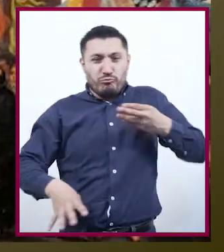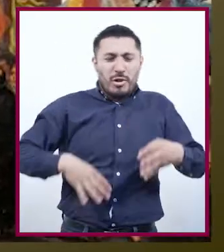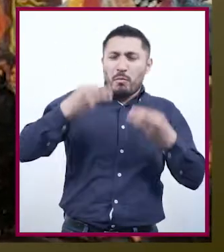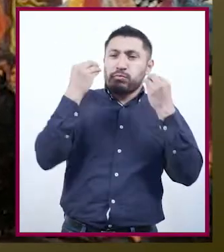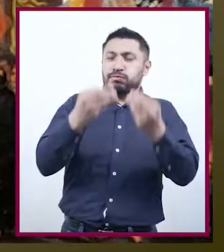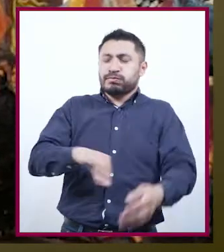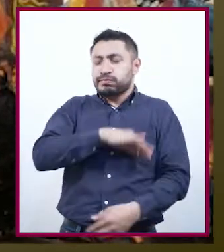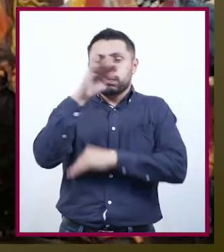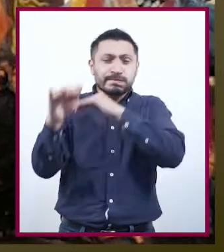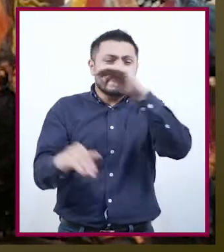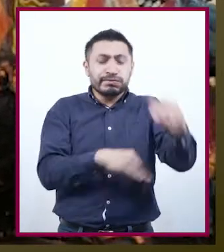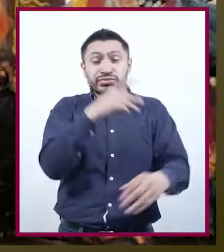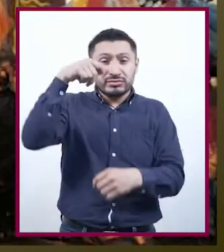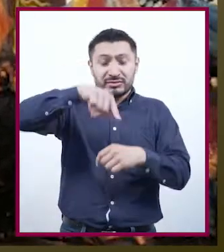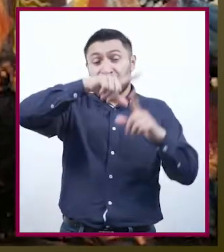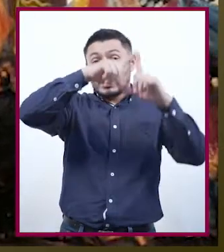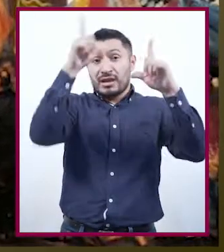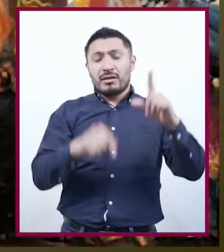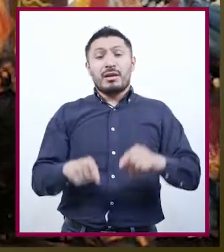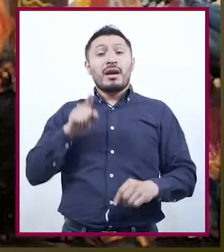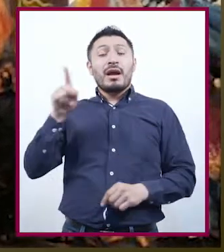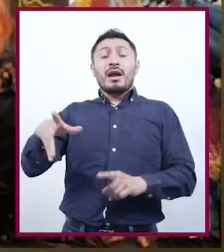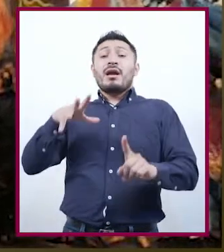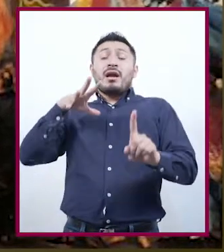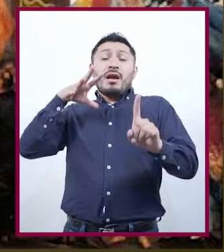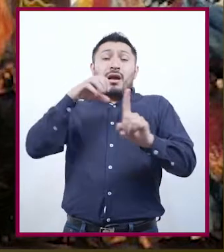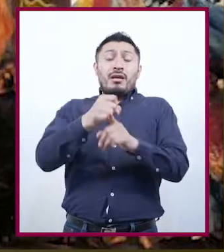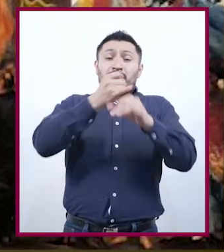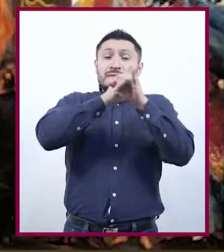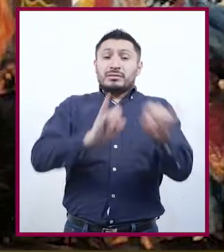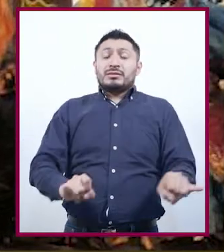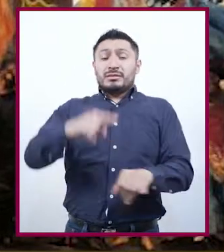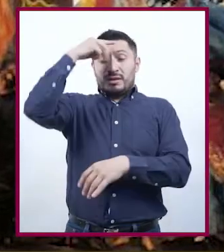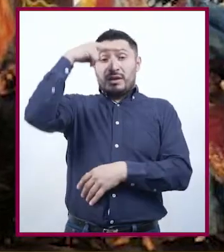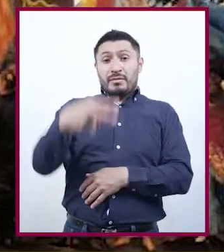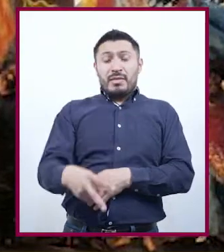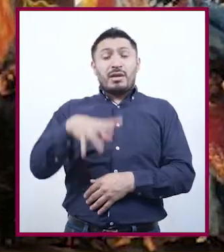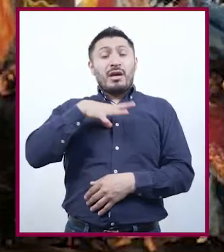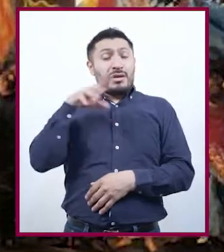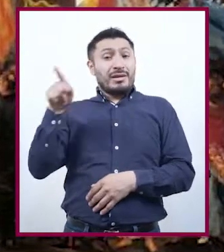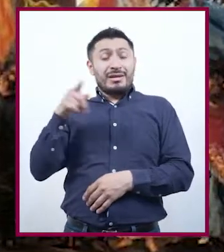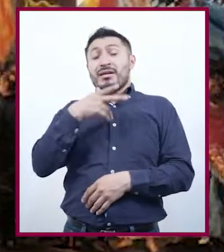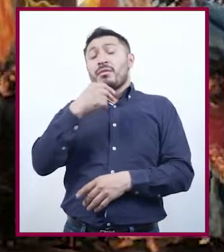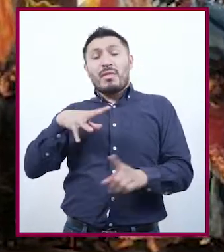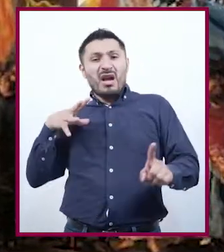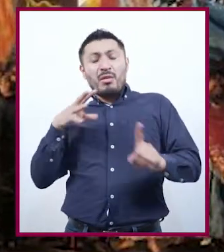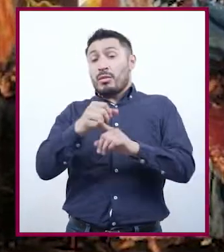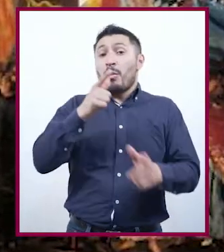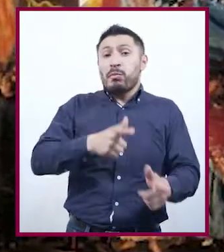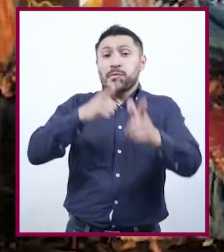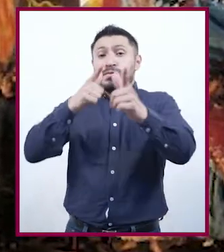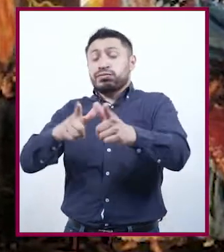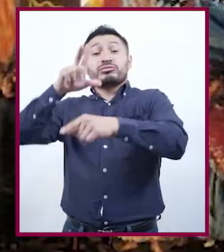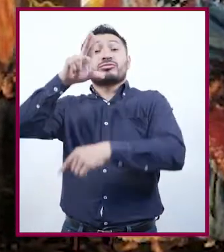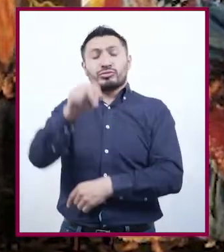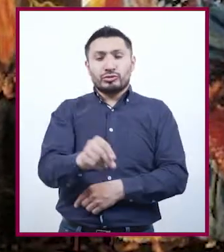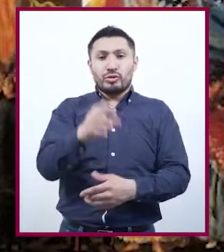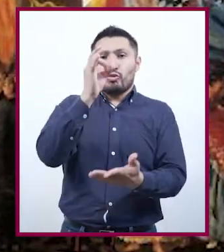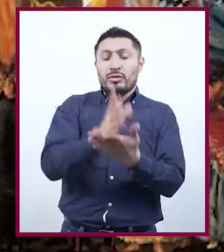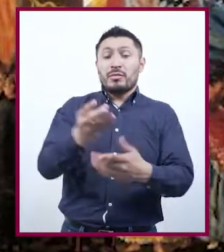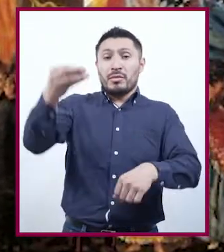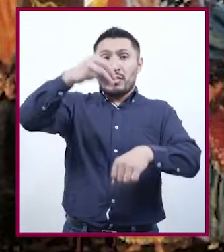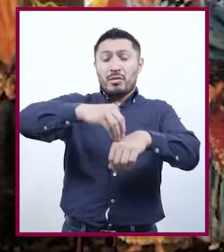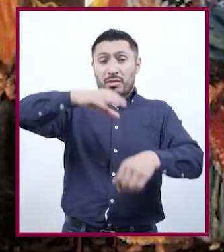de muchos mártires de la patria: consumar la independencia de México, la cual logró no con las armas,